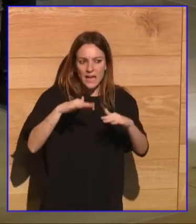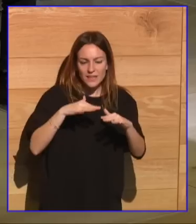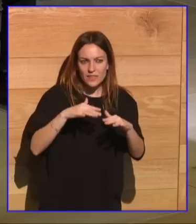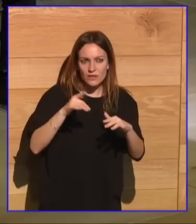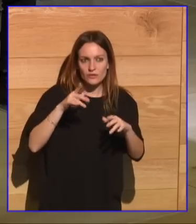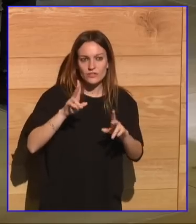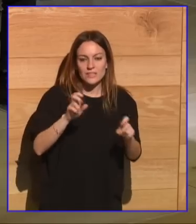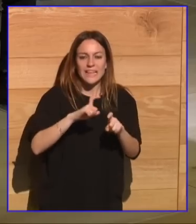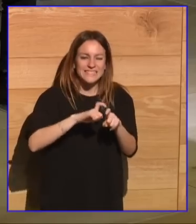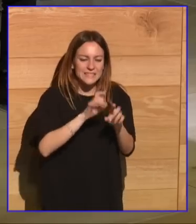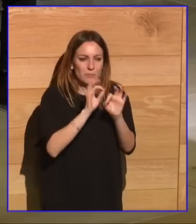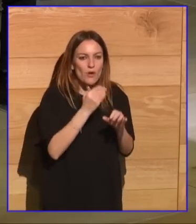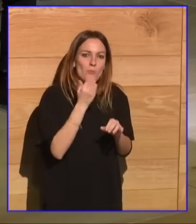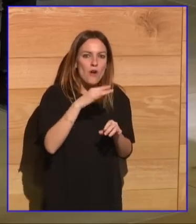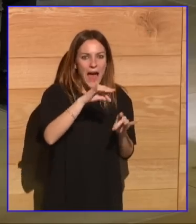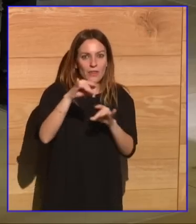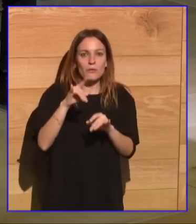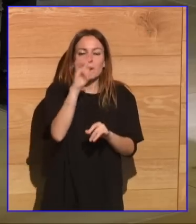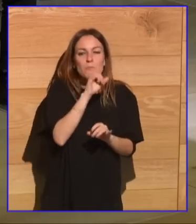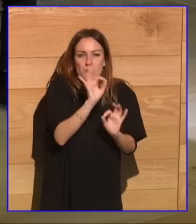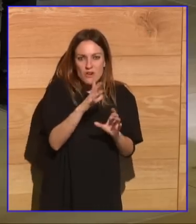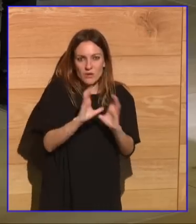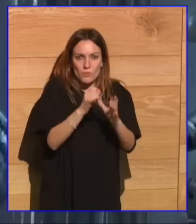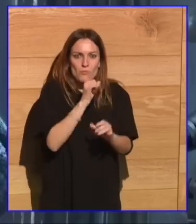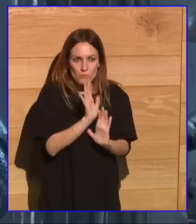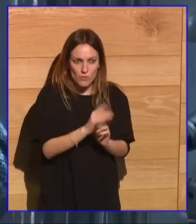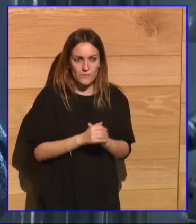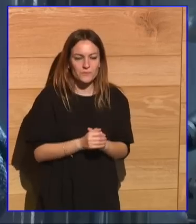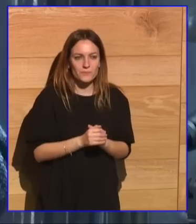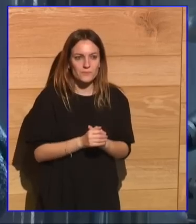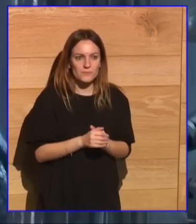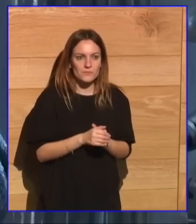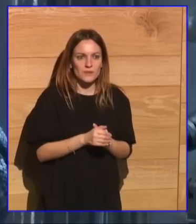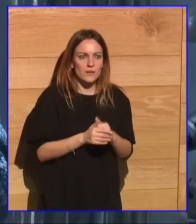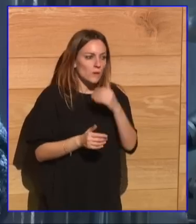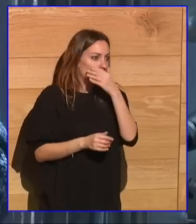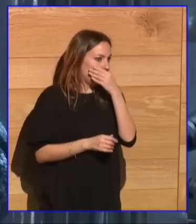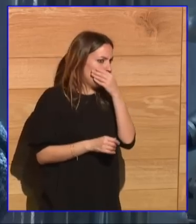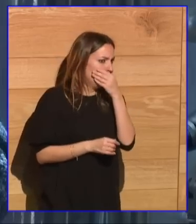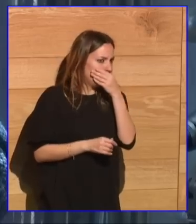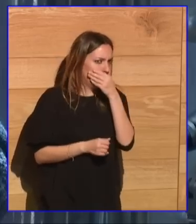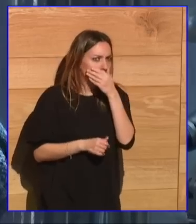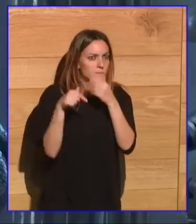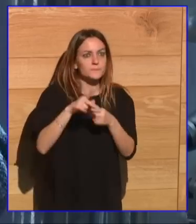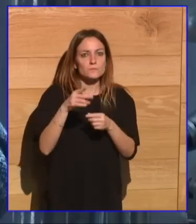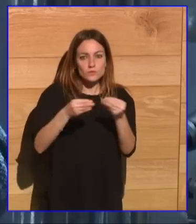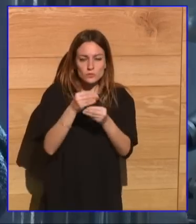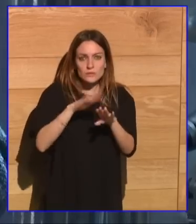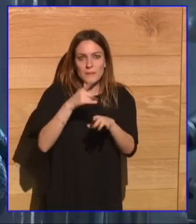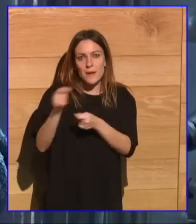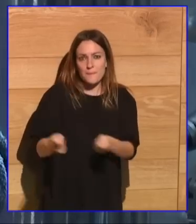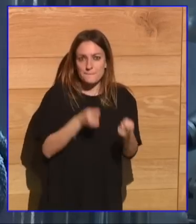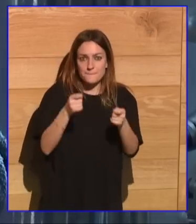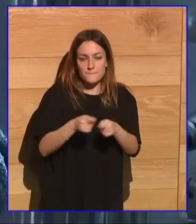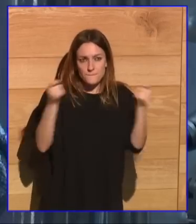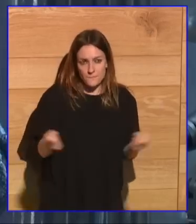azúcar moreno, por decirlo así. Bueno, esta se usó en A Few Good Men, por ejemplo. En trailers. Claro, pero